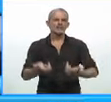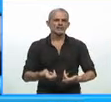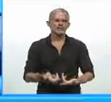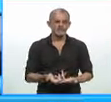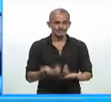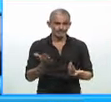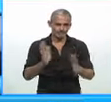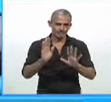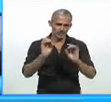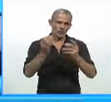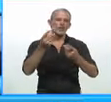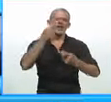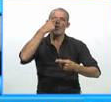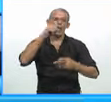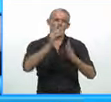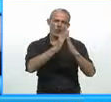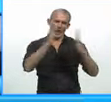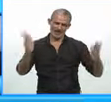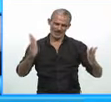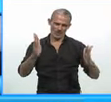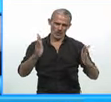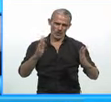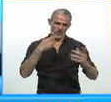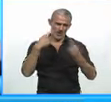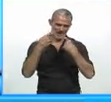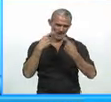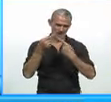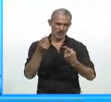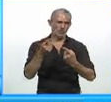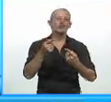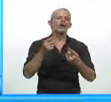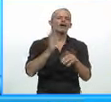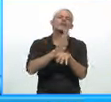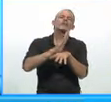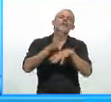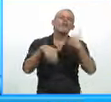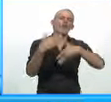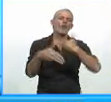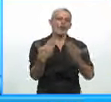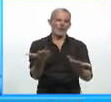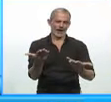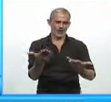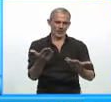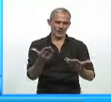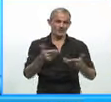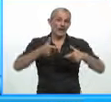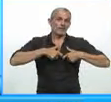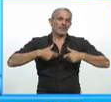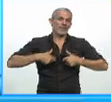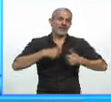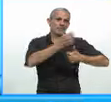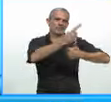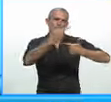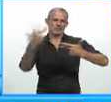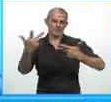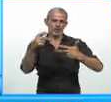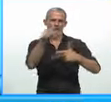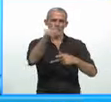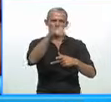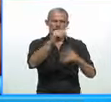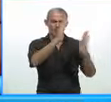nos vamos a meter en el último tramo de la entrevista, que tiene que ver con un tramo lúdico. Y empezamos con el medallero. El medallero tiene que